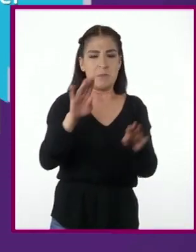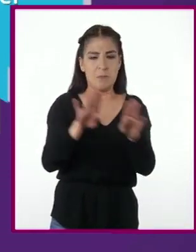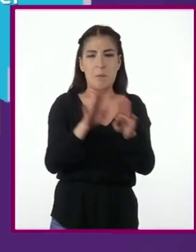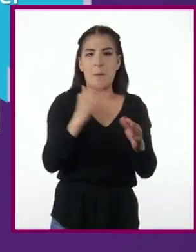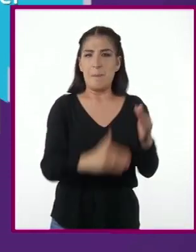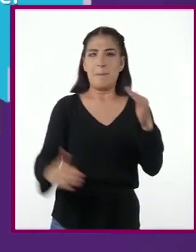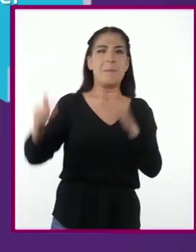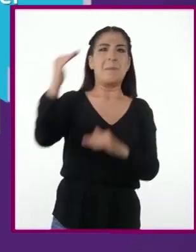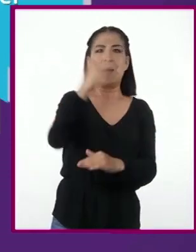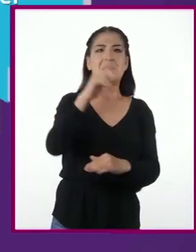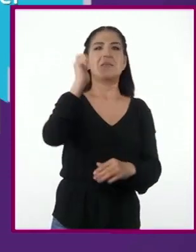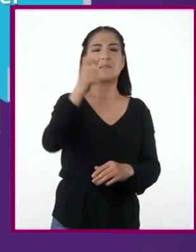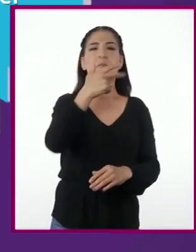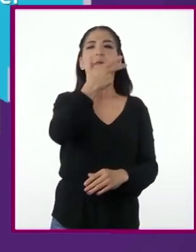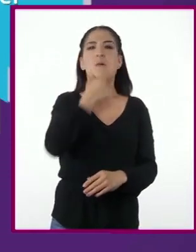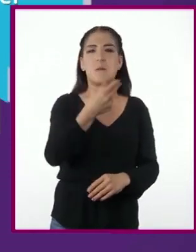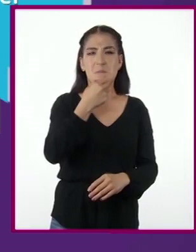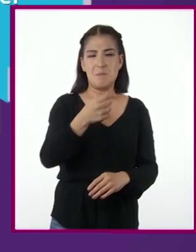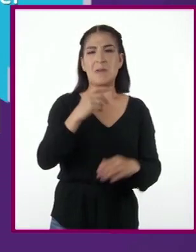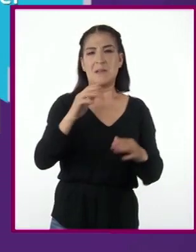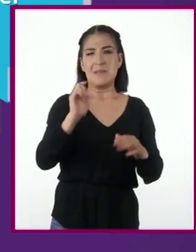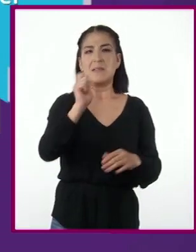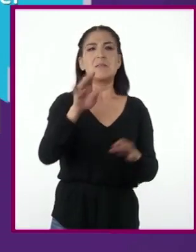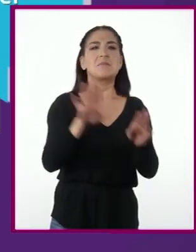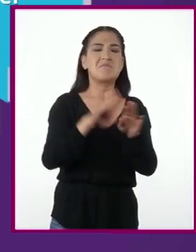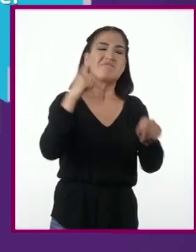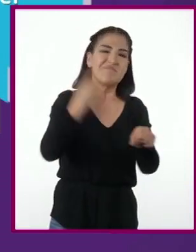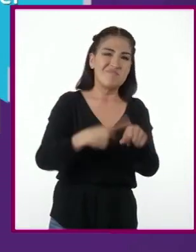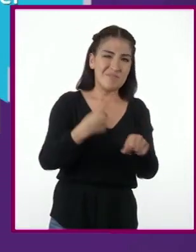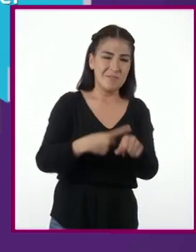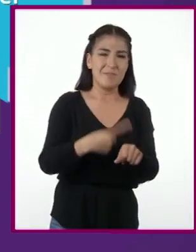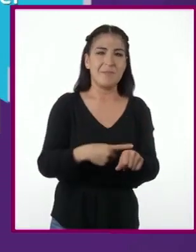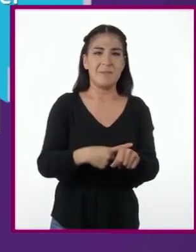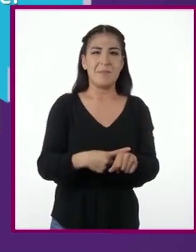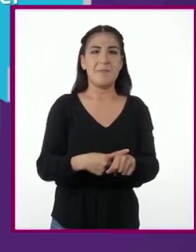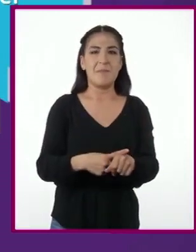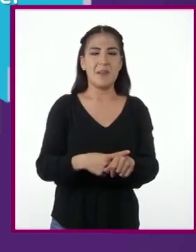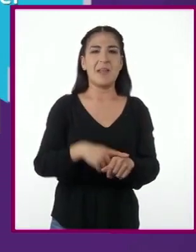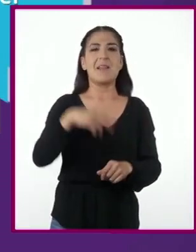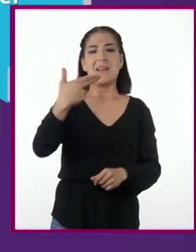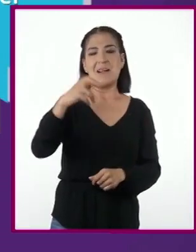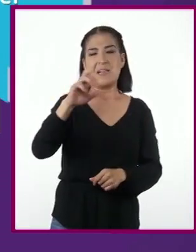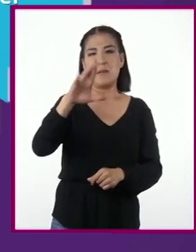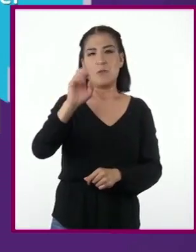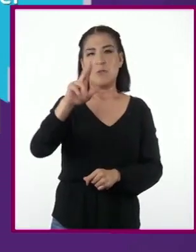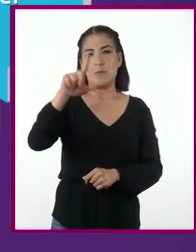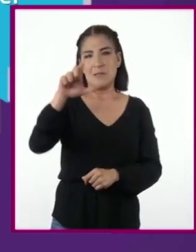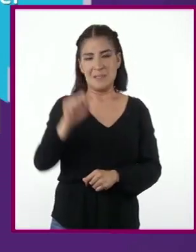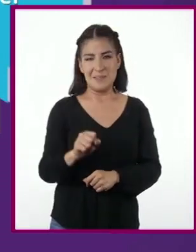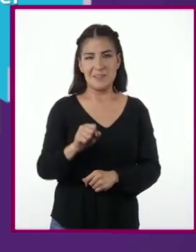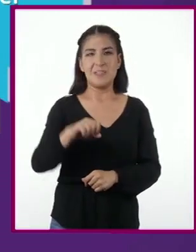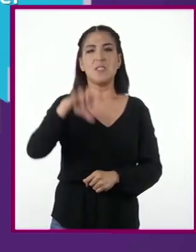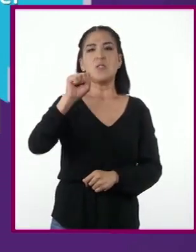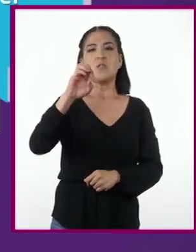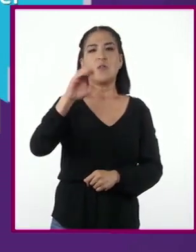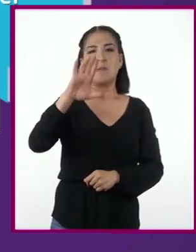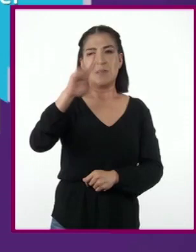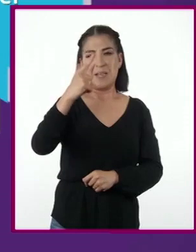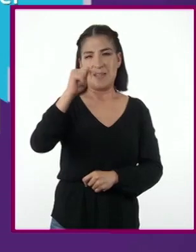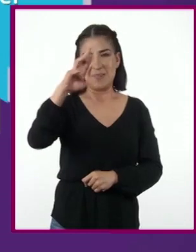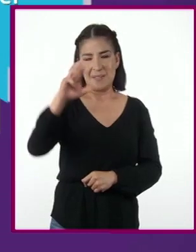de ciertos hombres que padecieron ese mal, como Hércules, Sócrates,